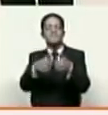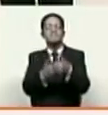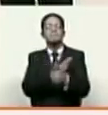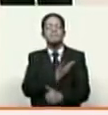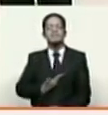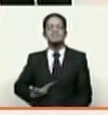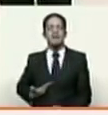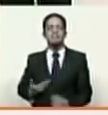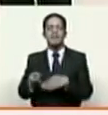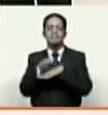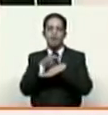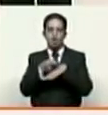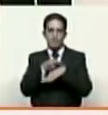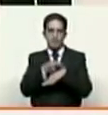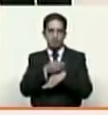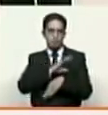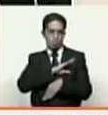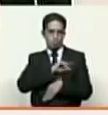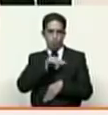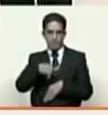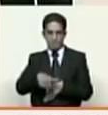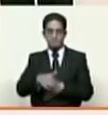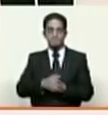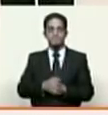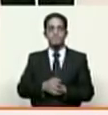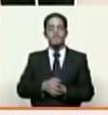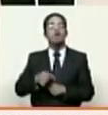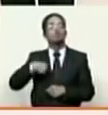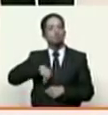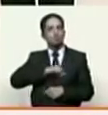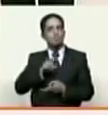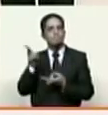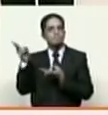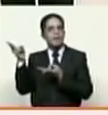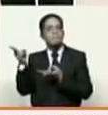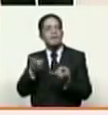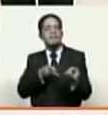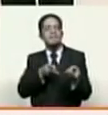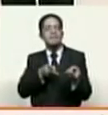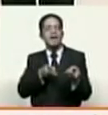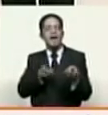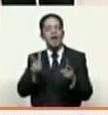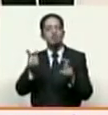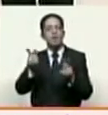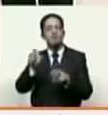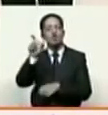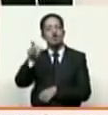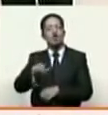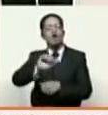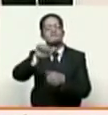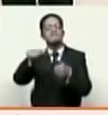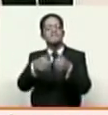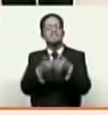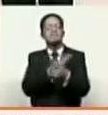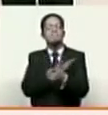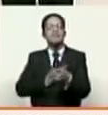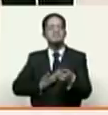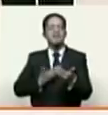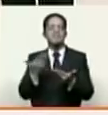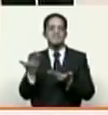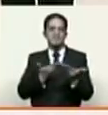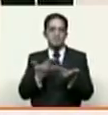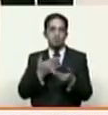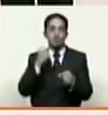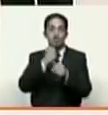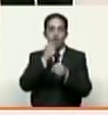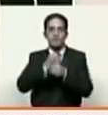del presidente Nicolás Maduro. Hemos dado la bienvenida al nuevo vicepresidente de Servicios y Obras